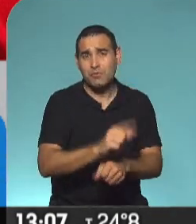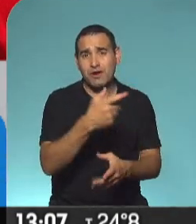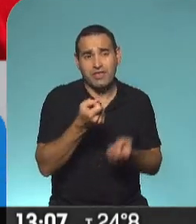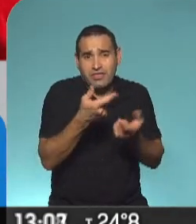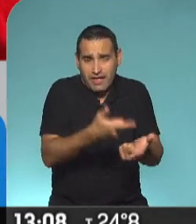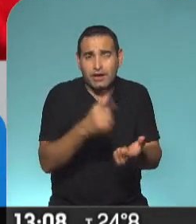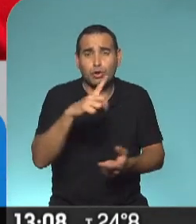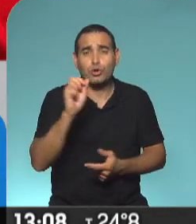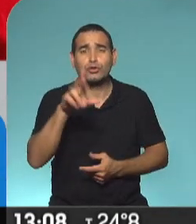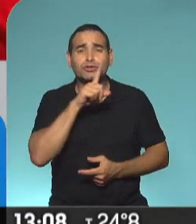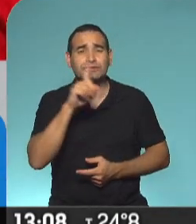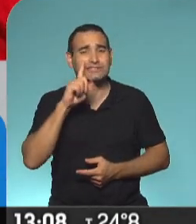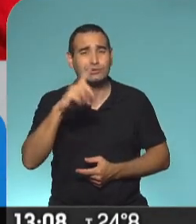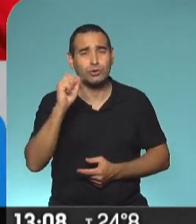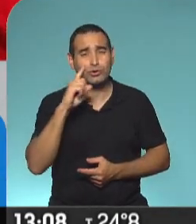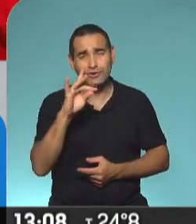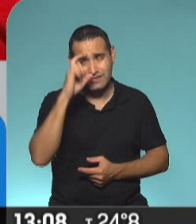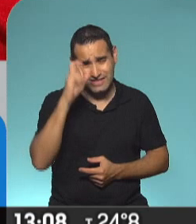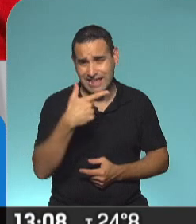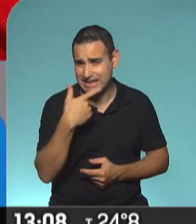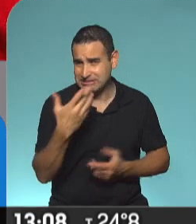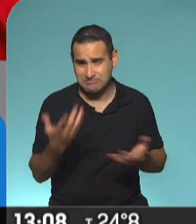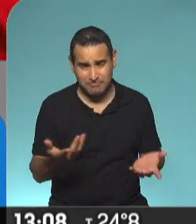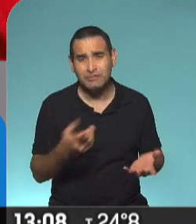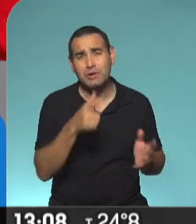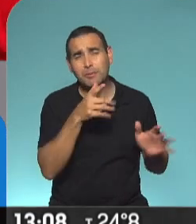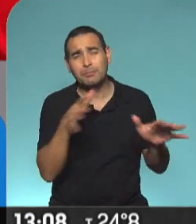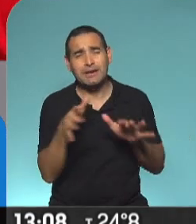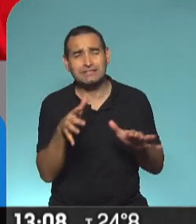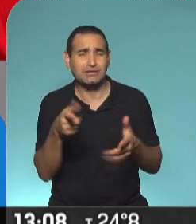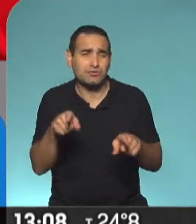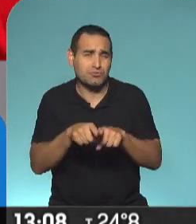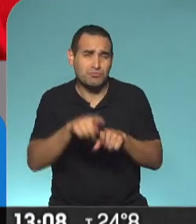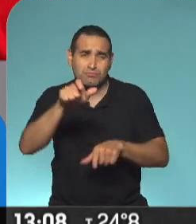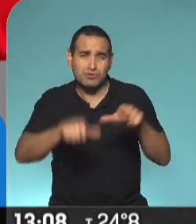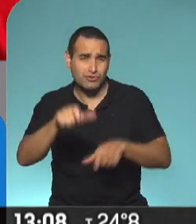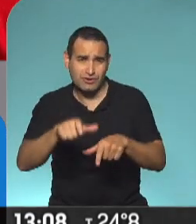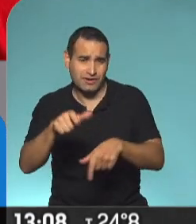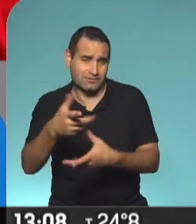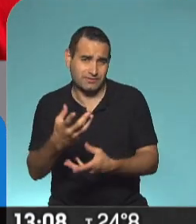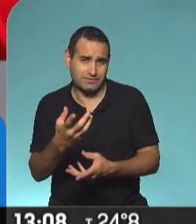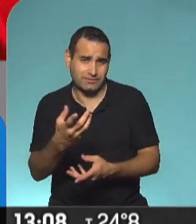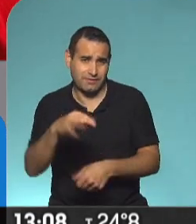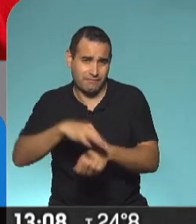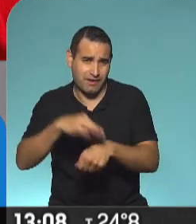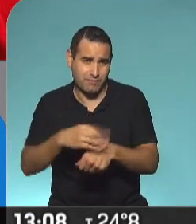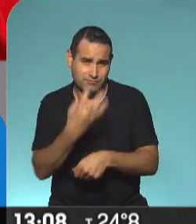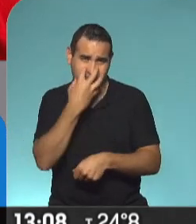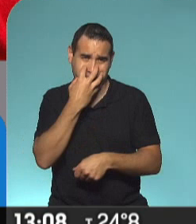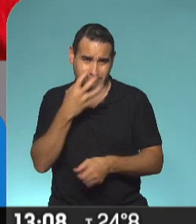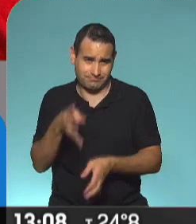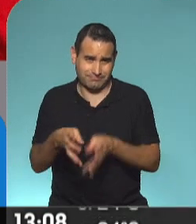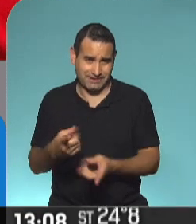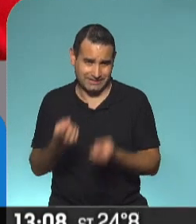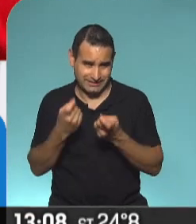con distrés respiratorio, que es algo bastante parecido a lo que pasa con estos pacientes que requieren respirador. En